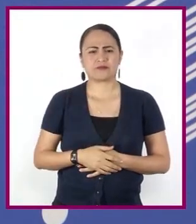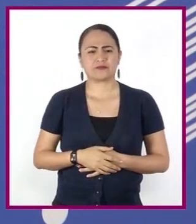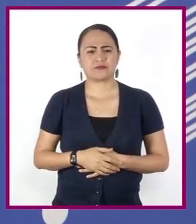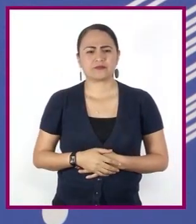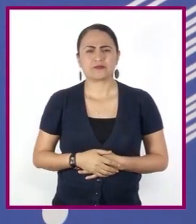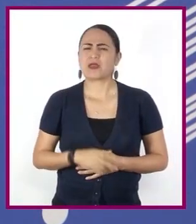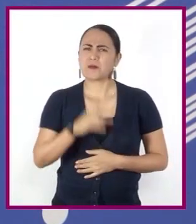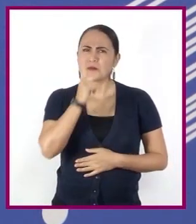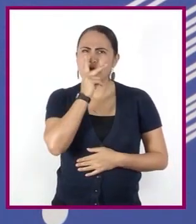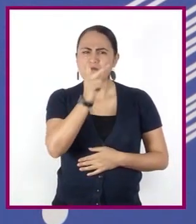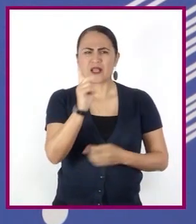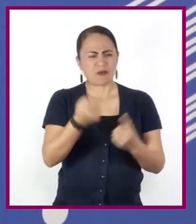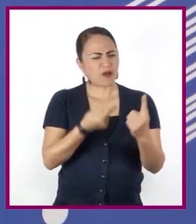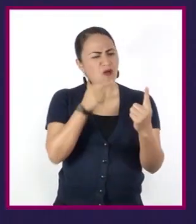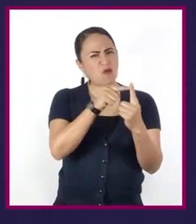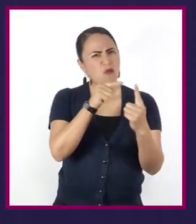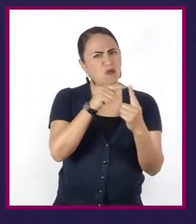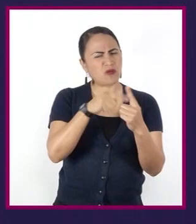todas esas cosas que dice?